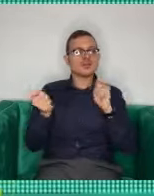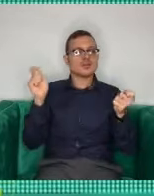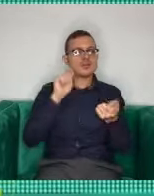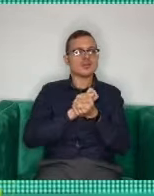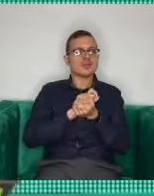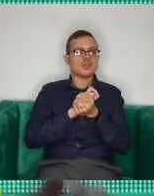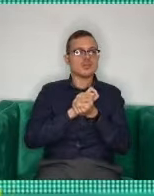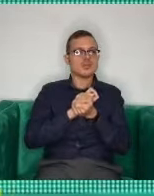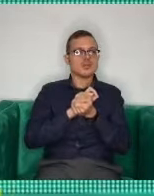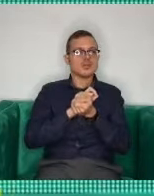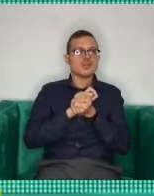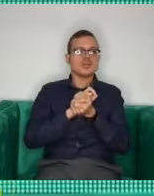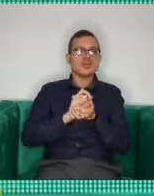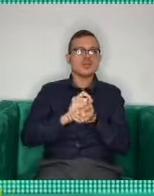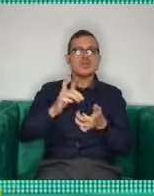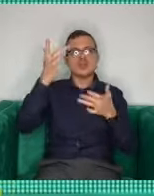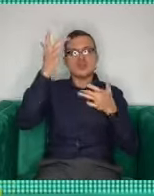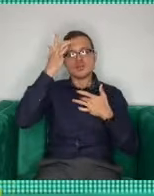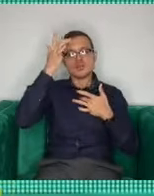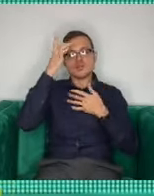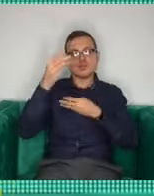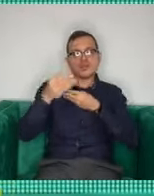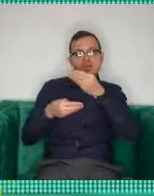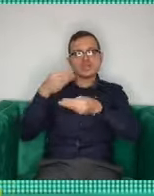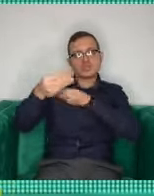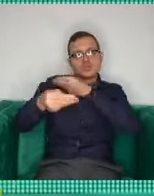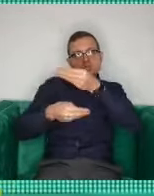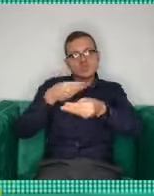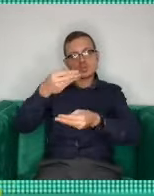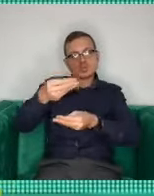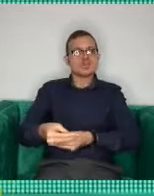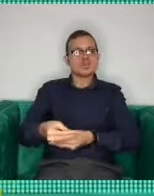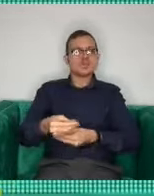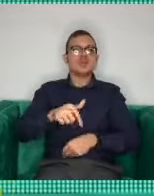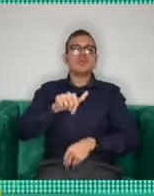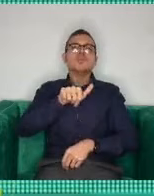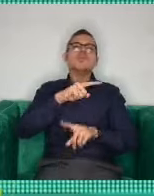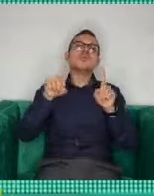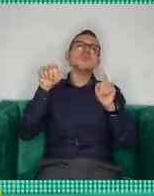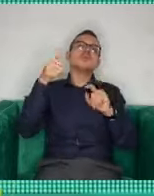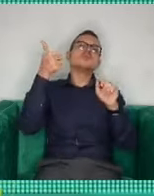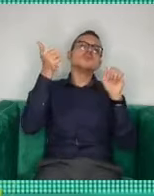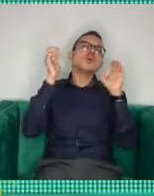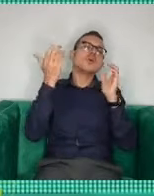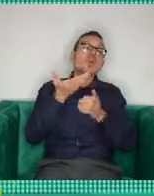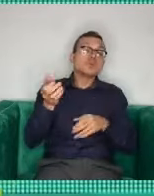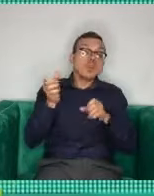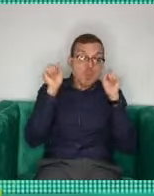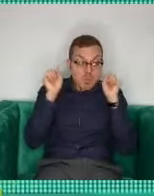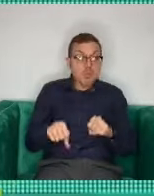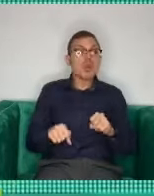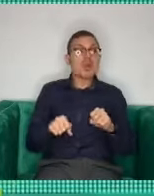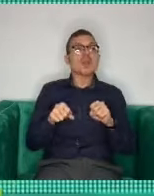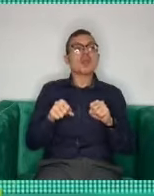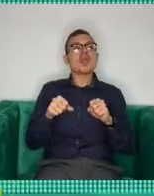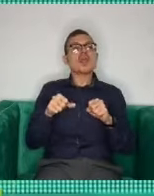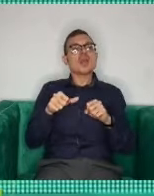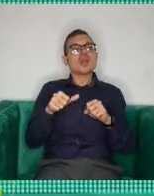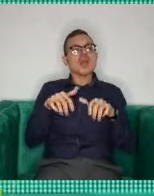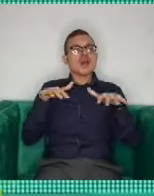pero existen factores que podemos modificar, como fumar, el sedentarismo, que lo hablamos, la actividad física,